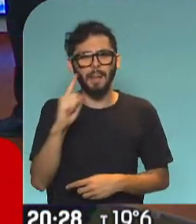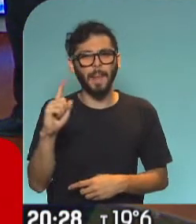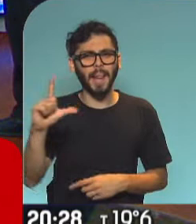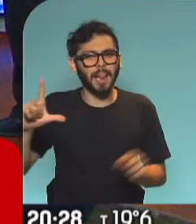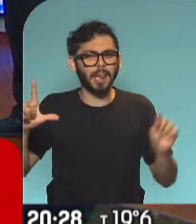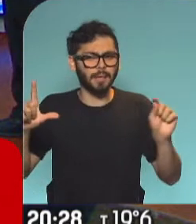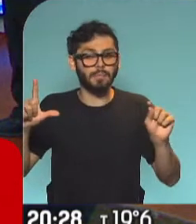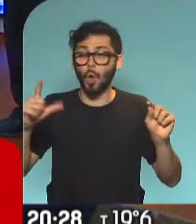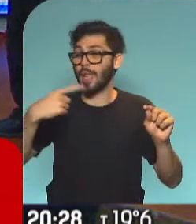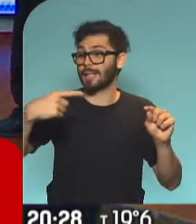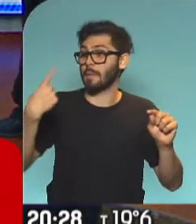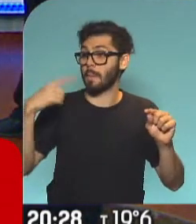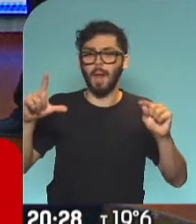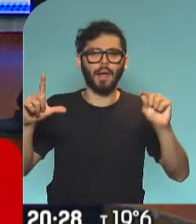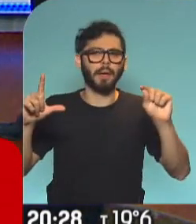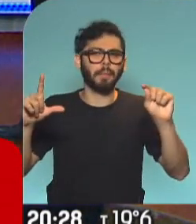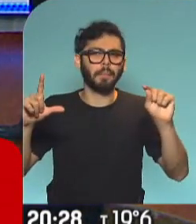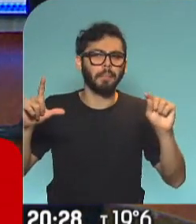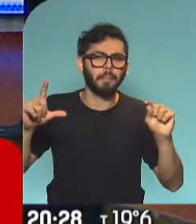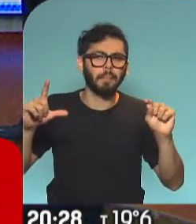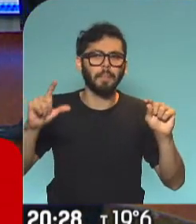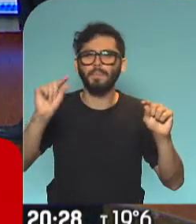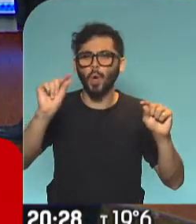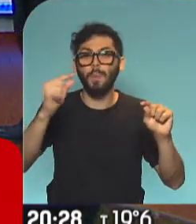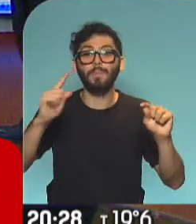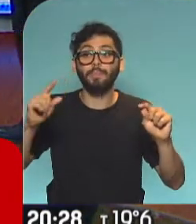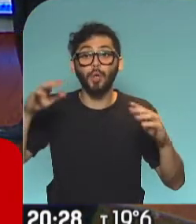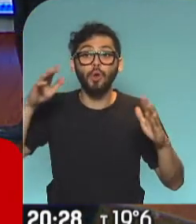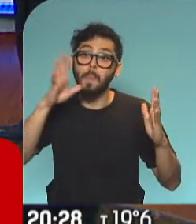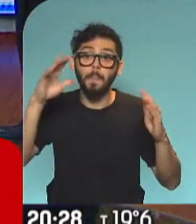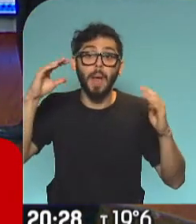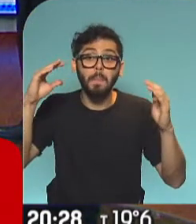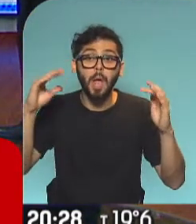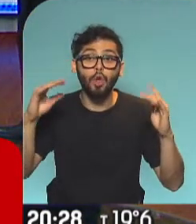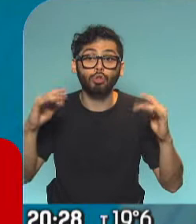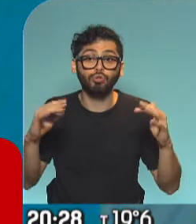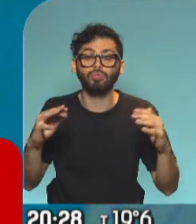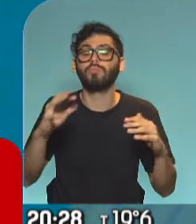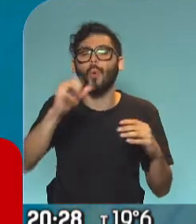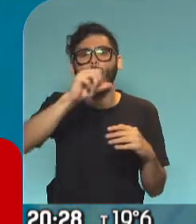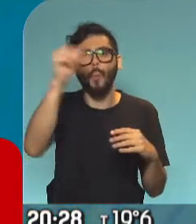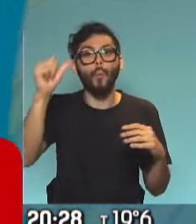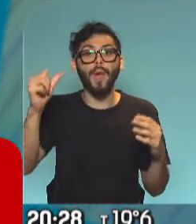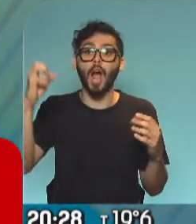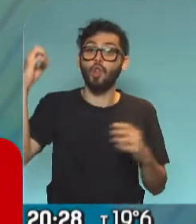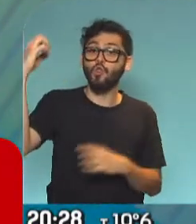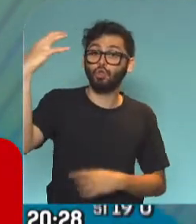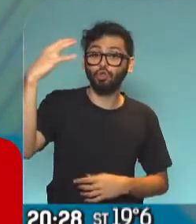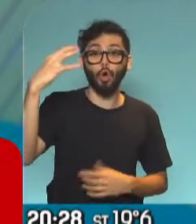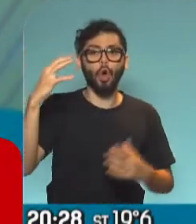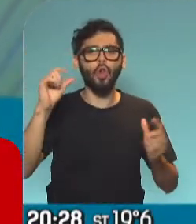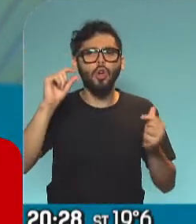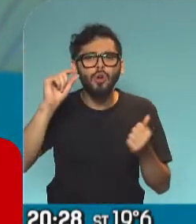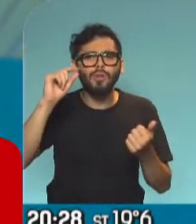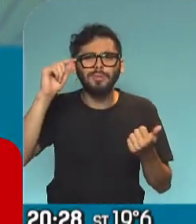de la semana anterior a esta, pero la tendencia es a disminuir. O sea, el hecho del verano, el calorcito, el sol, todas